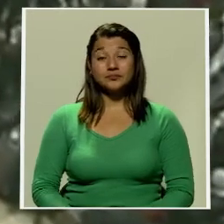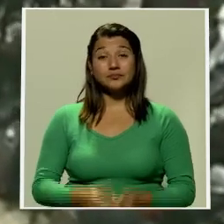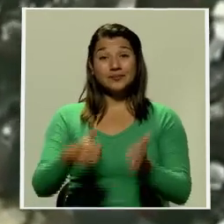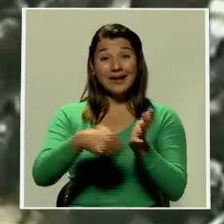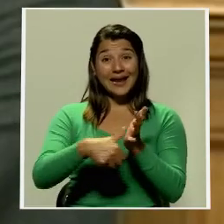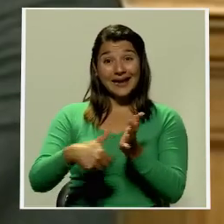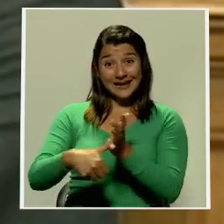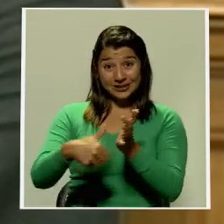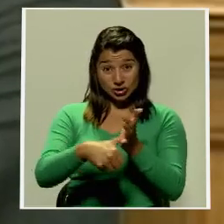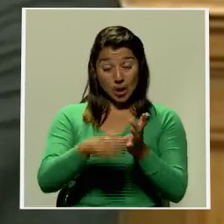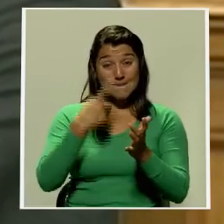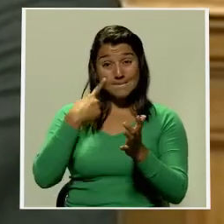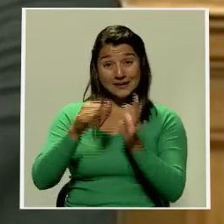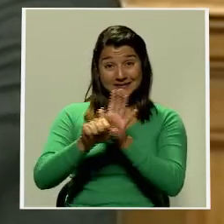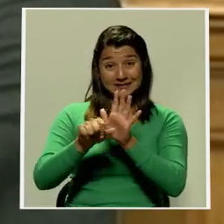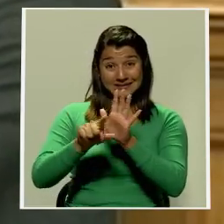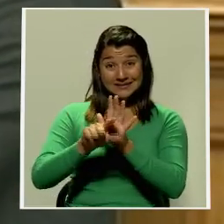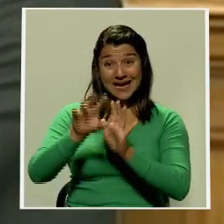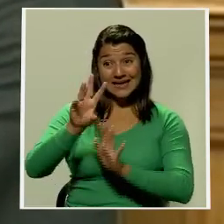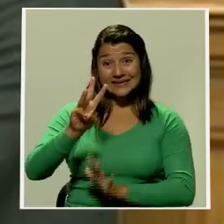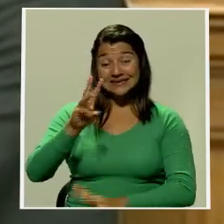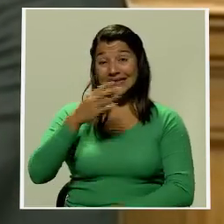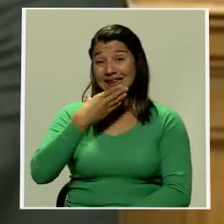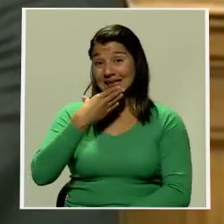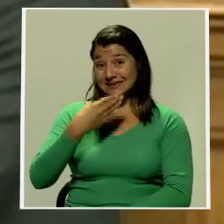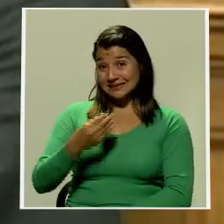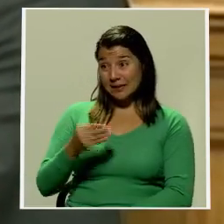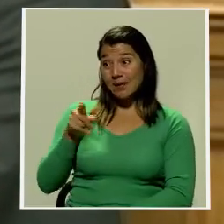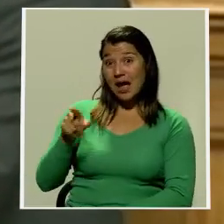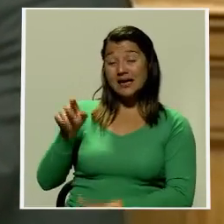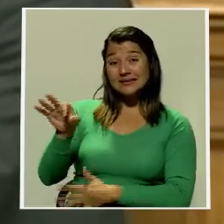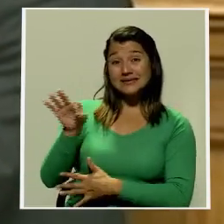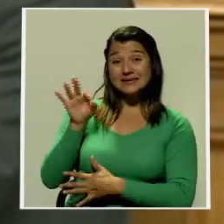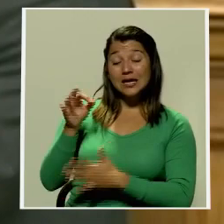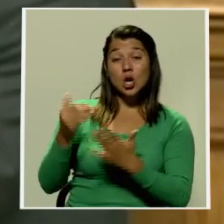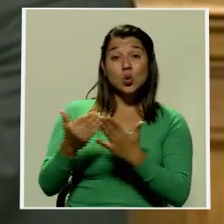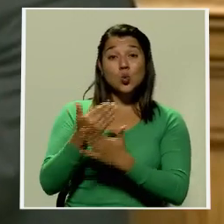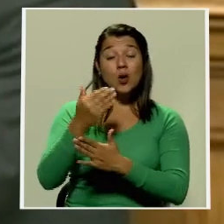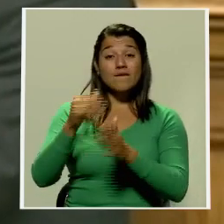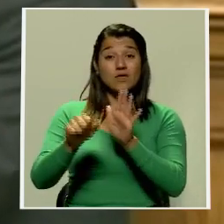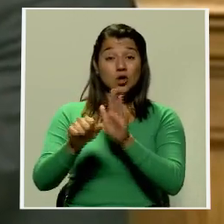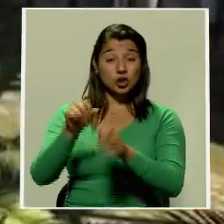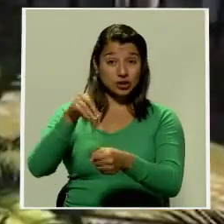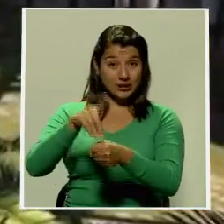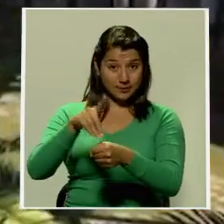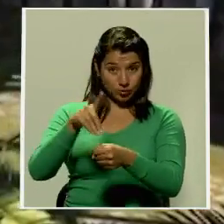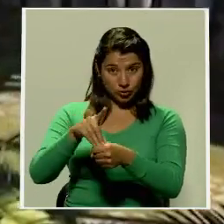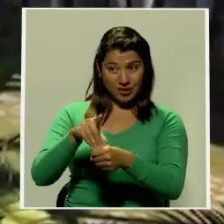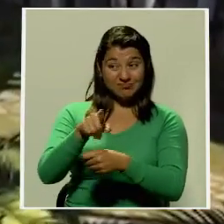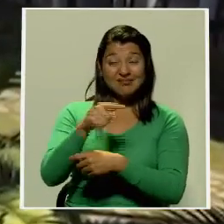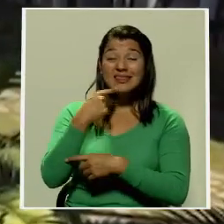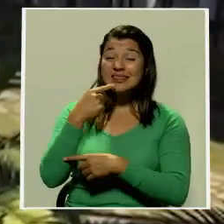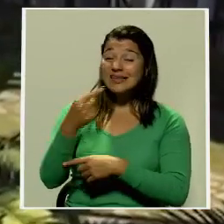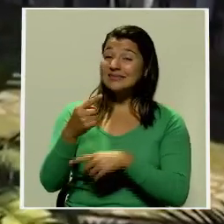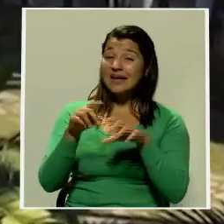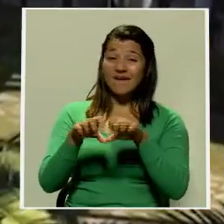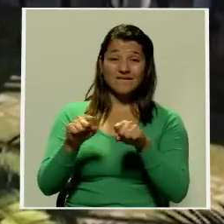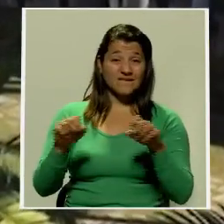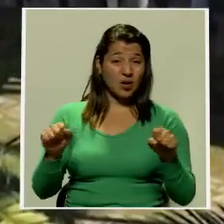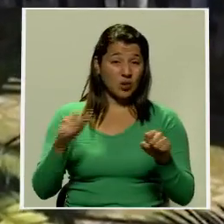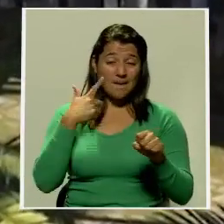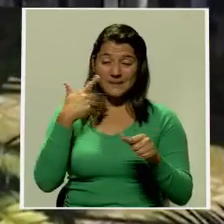elecciones parlamentarias del 6 de diciembre, en las que fueron elegidos los nuevos legisladores, fueron tildadas de fraude por el grueso